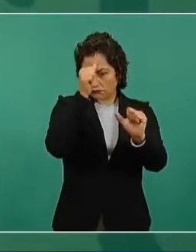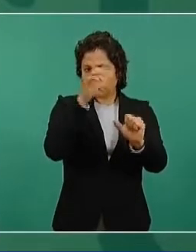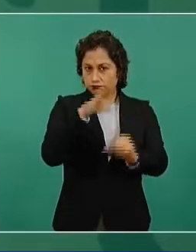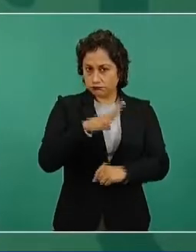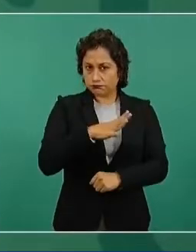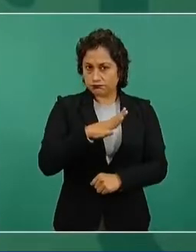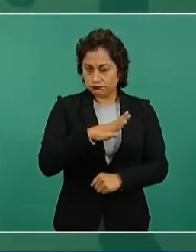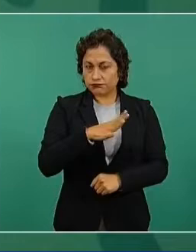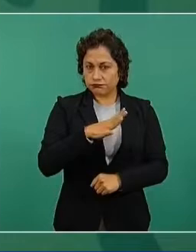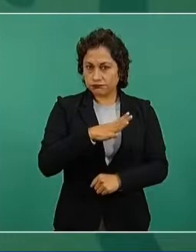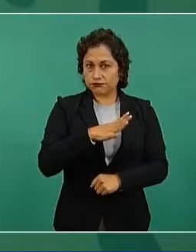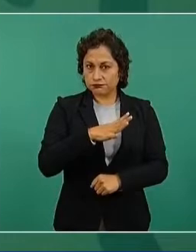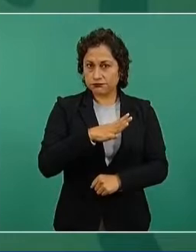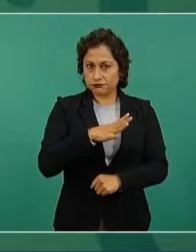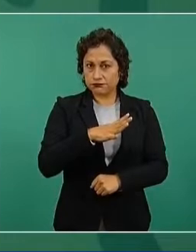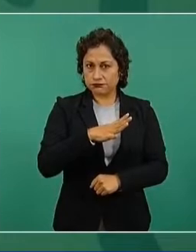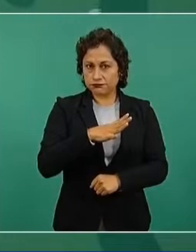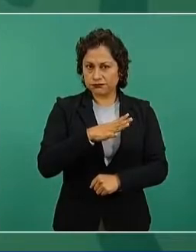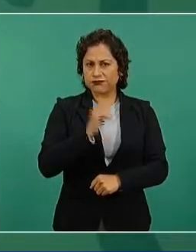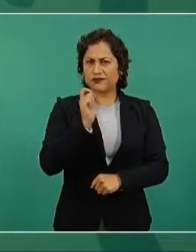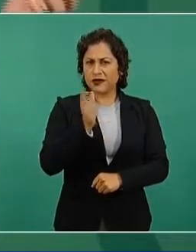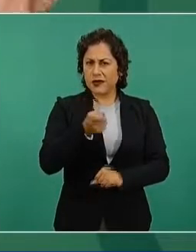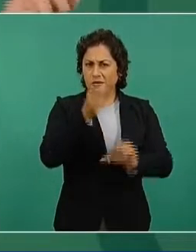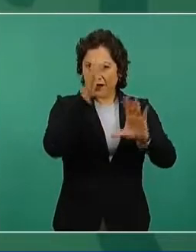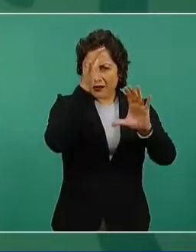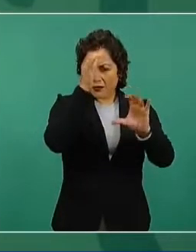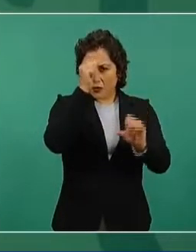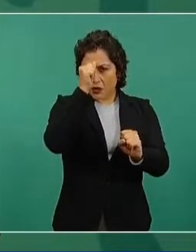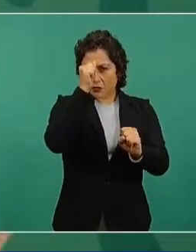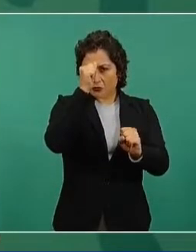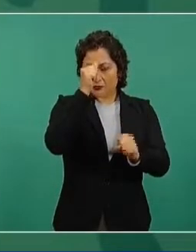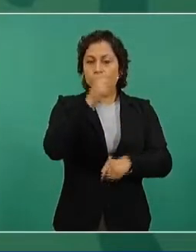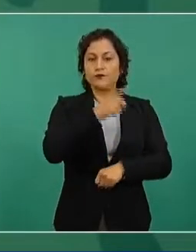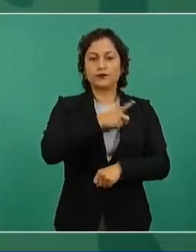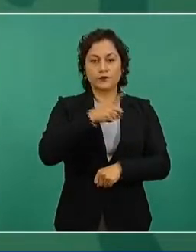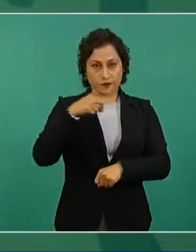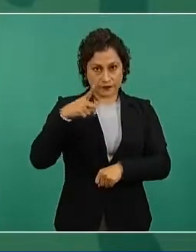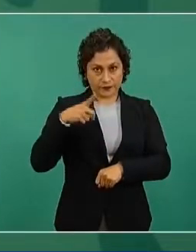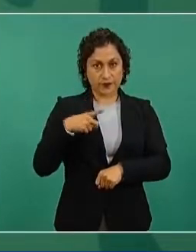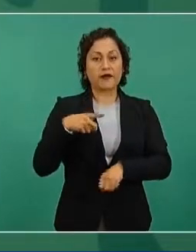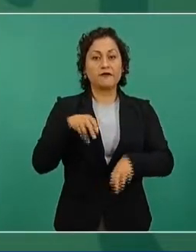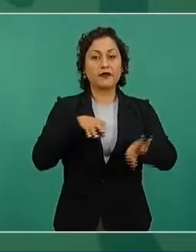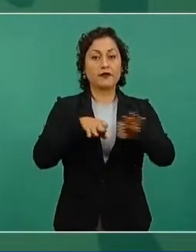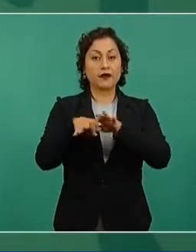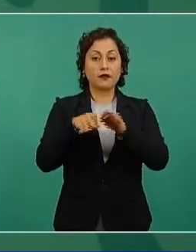de que se tiene que fortalecer el salario